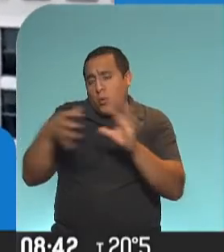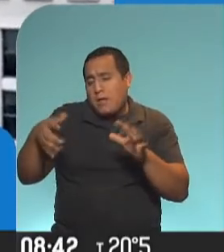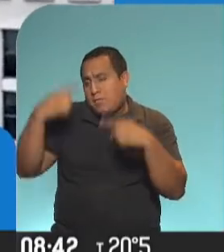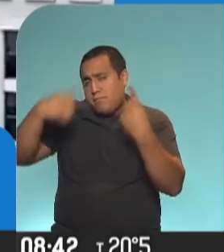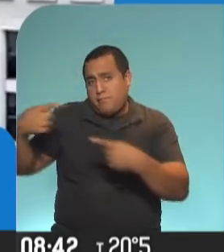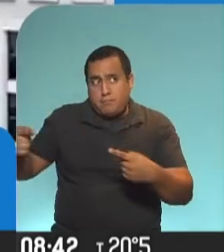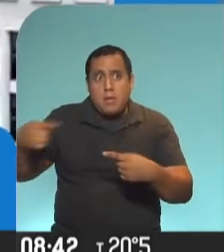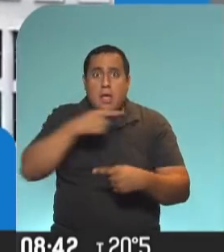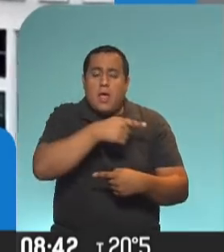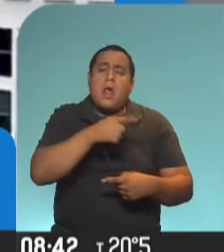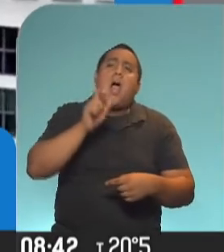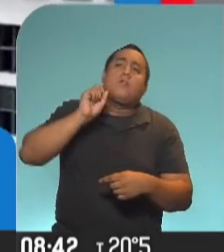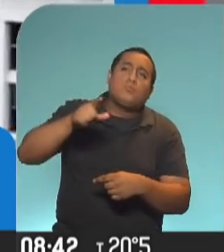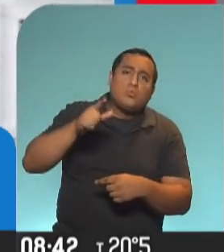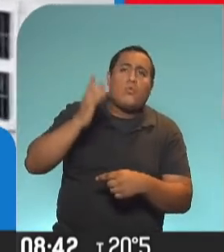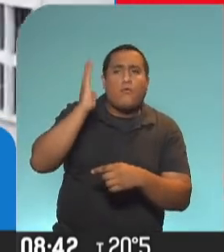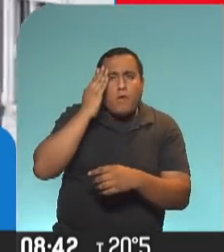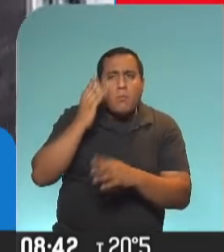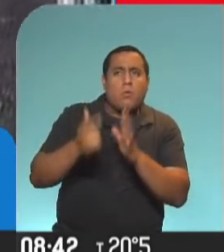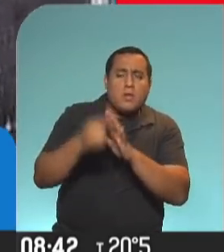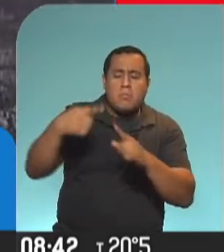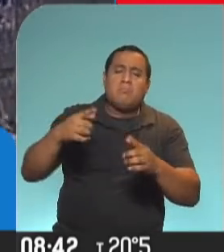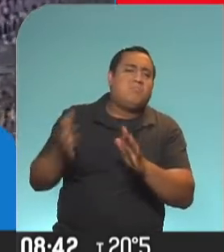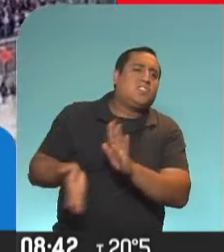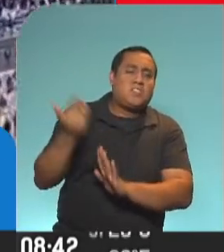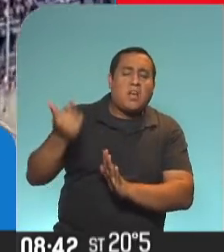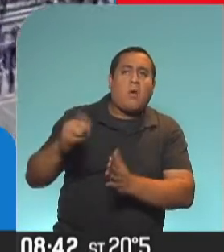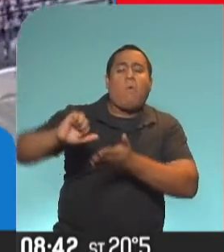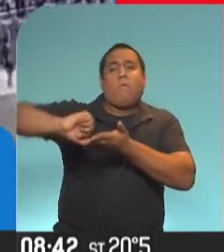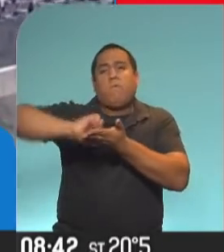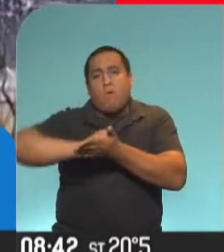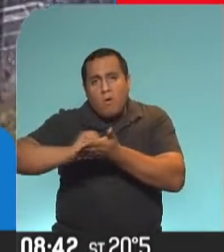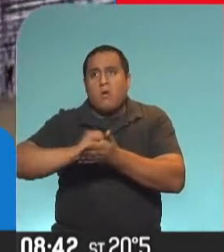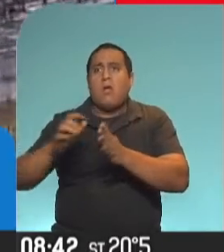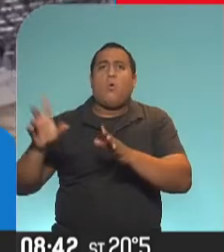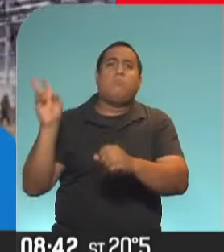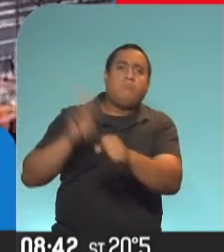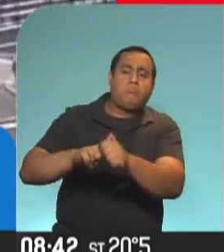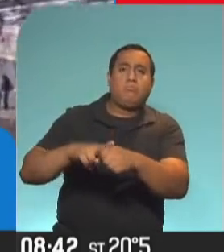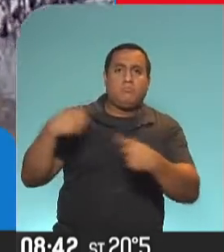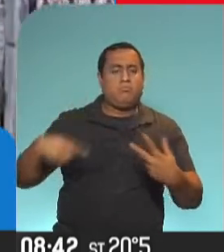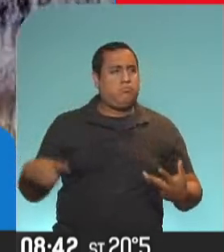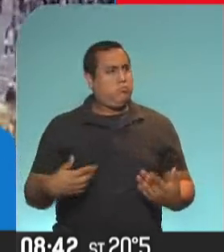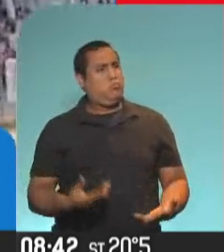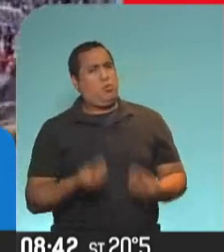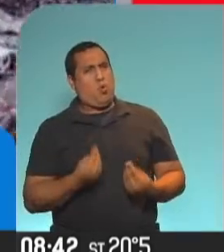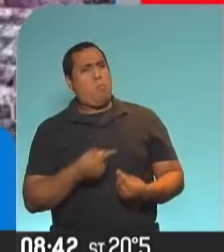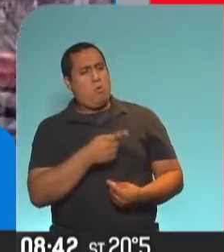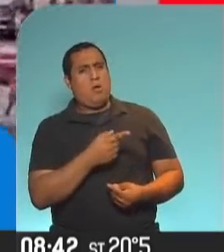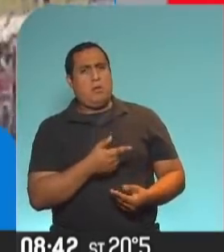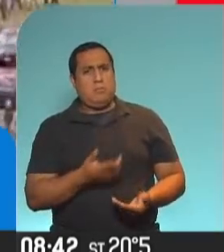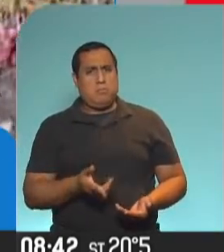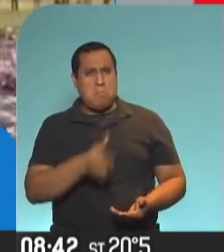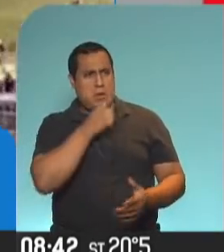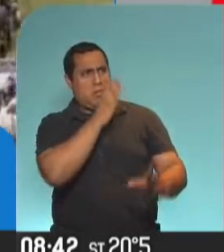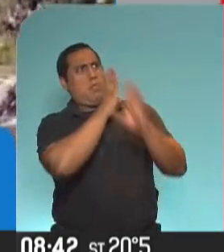una amenaza, como digo, la concentración excesiva de poder privado y la delegación de poder de policía en empresas